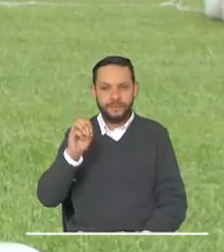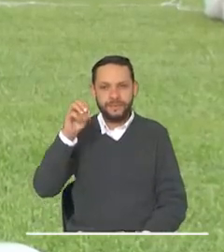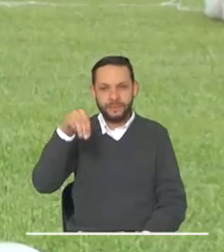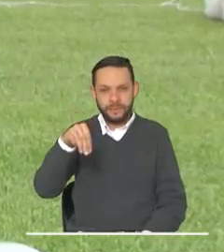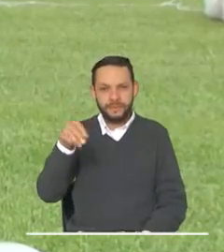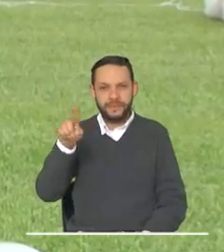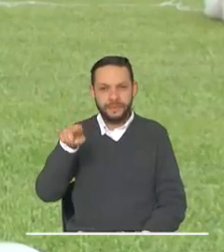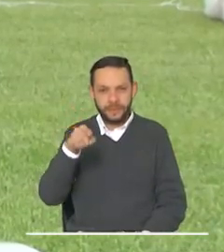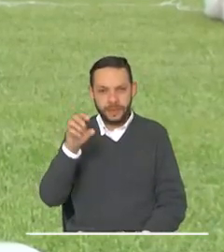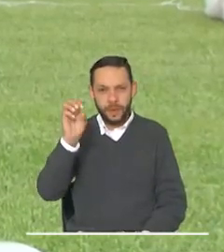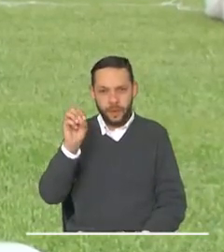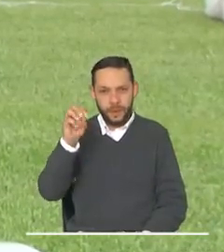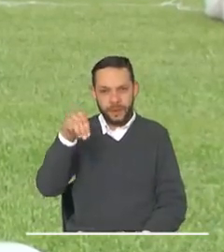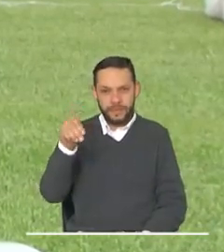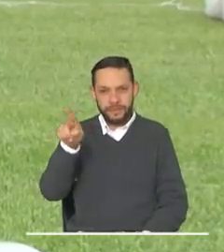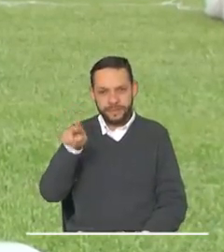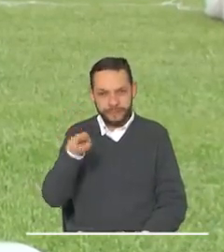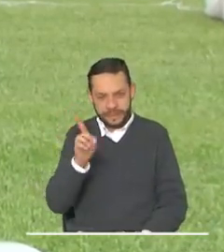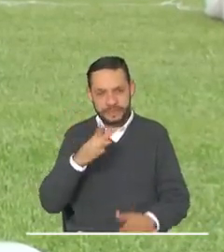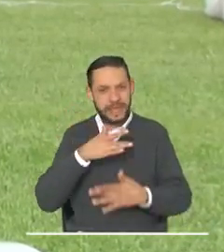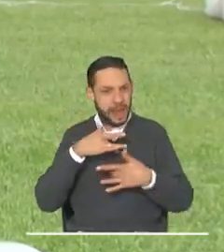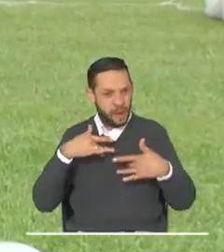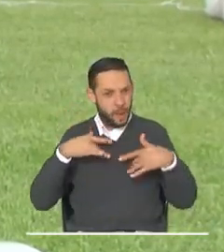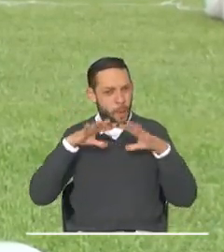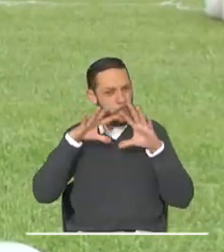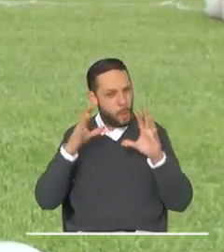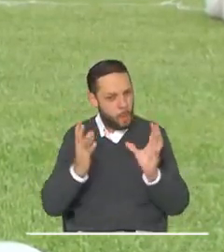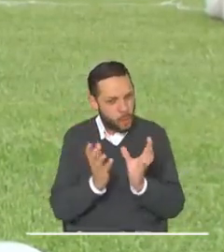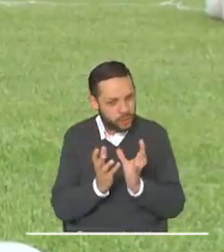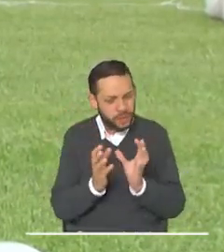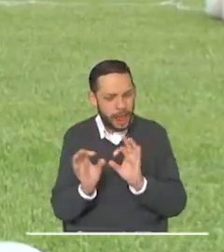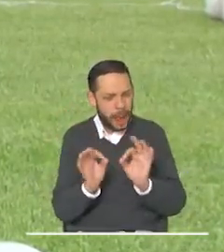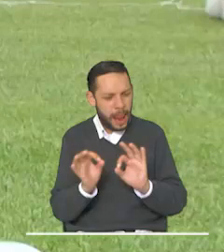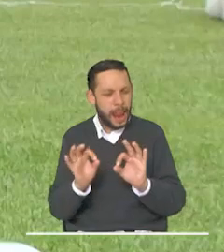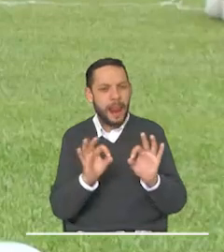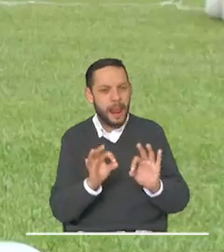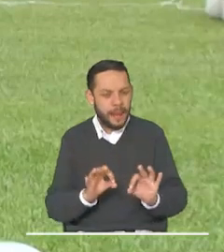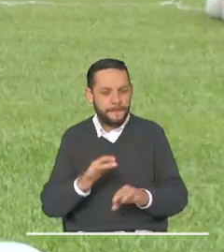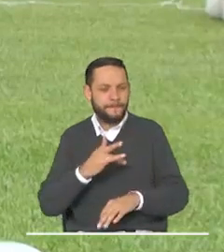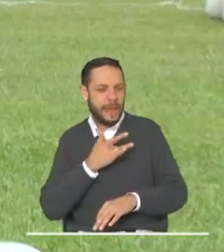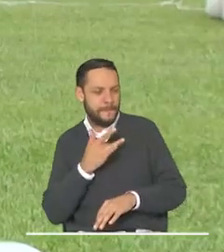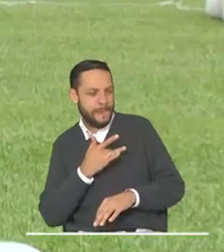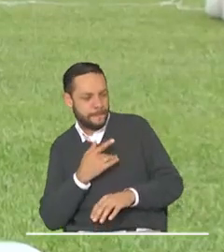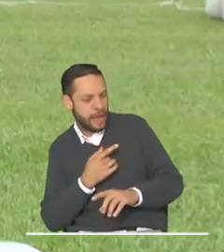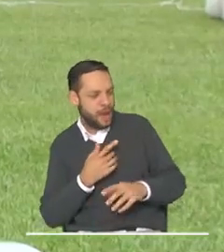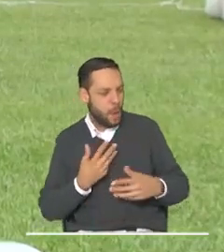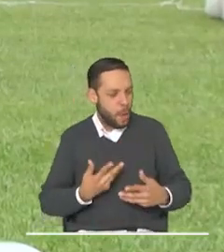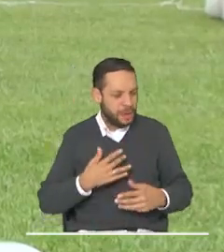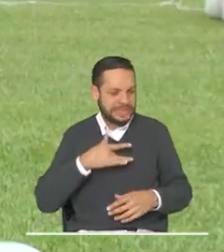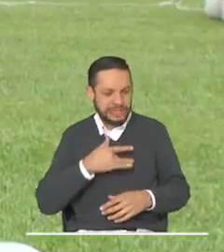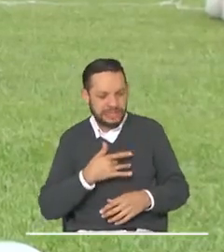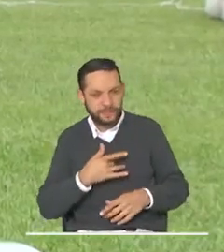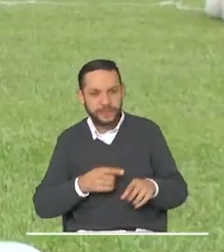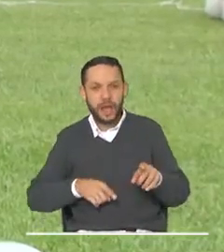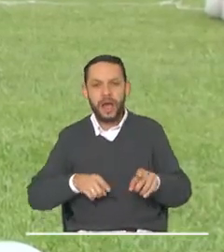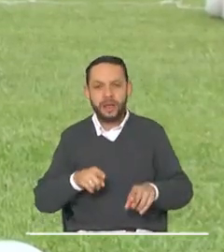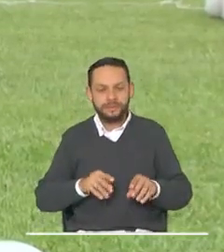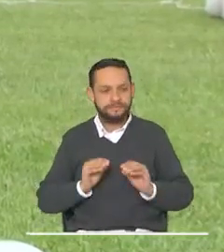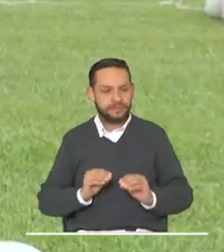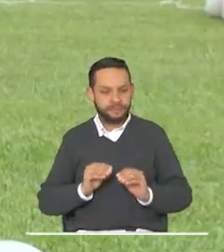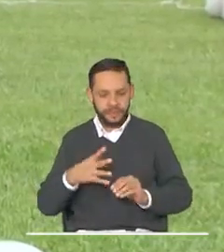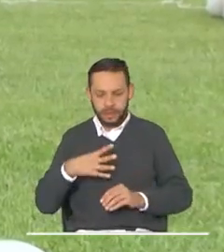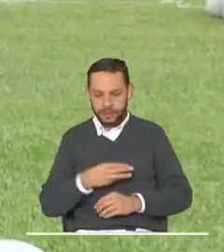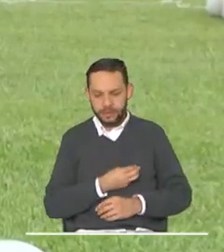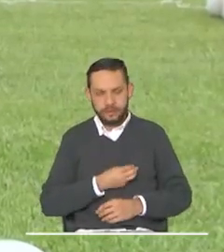en todos los sentidos físico psicológico emocional espiritual Y sí muy seguramente Sí pero para nosotros